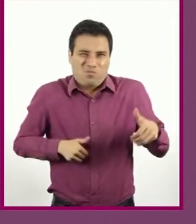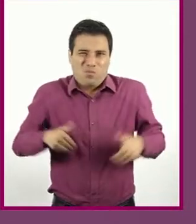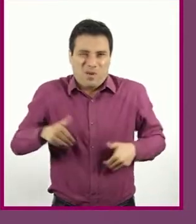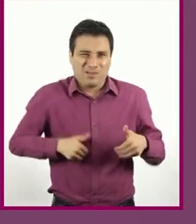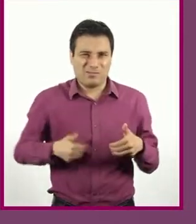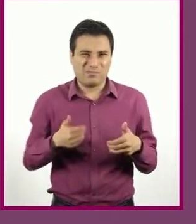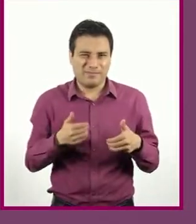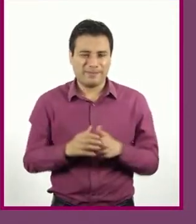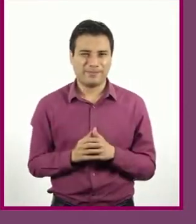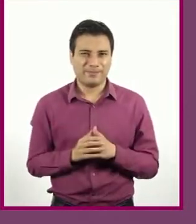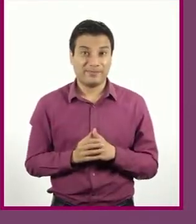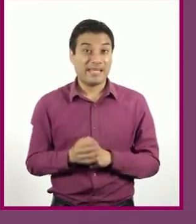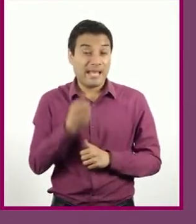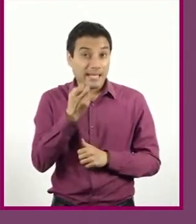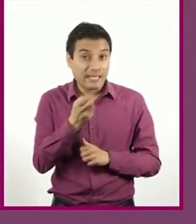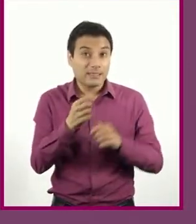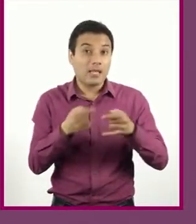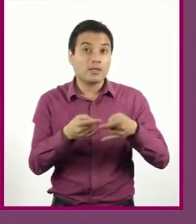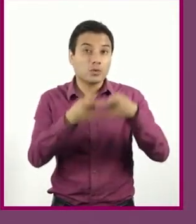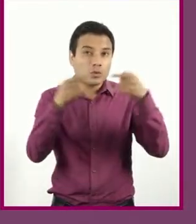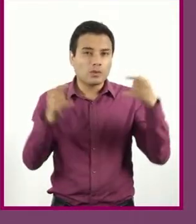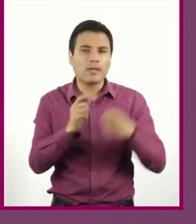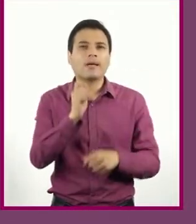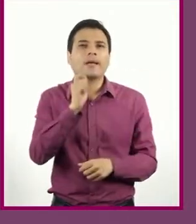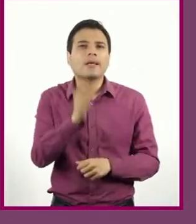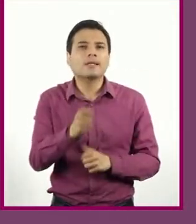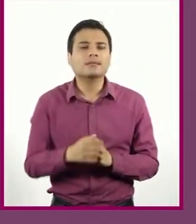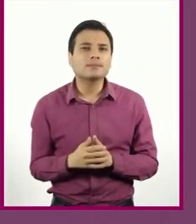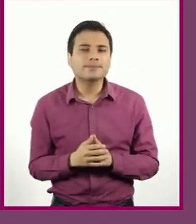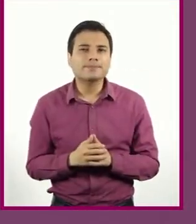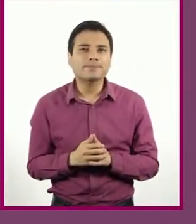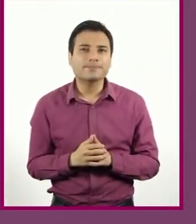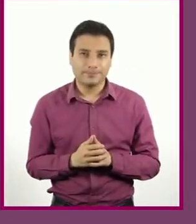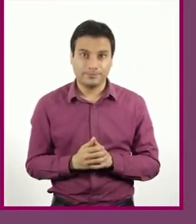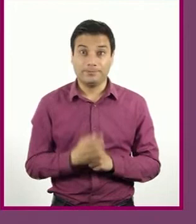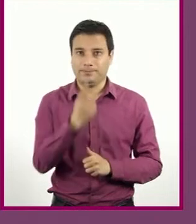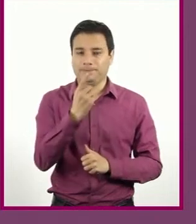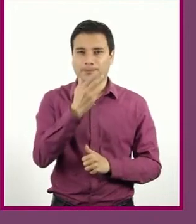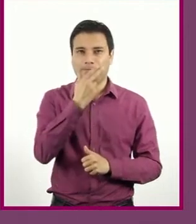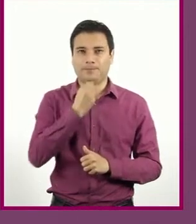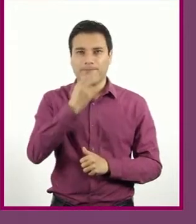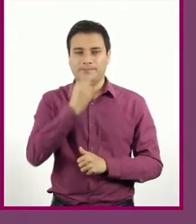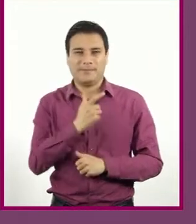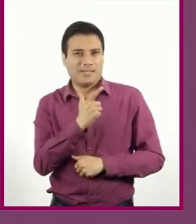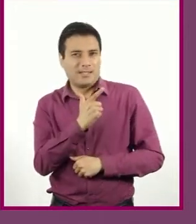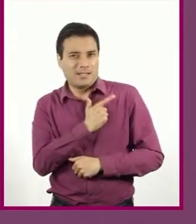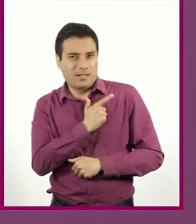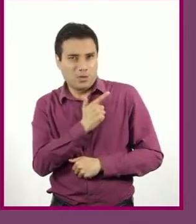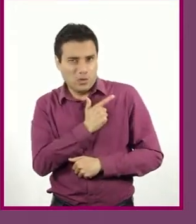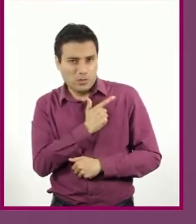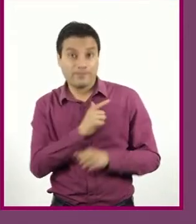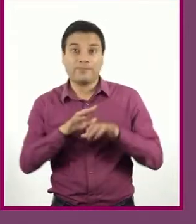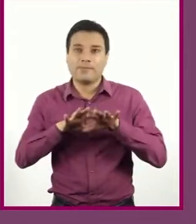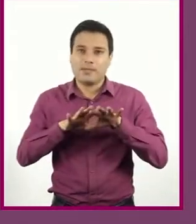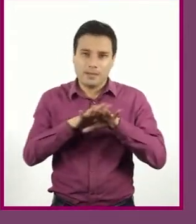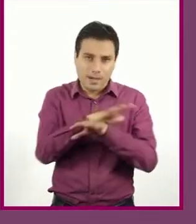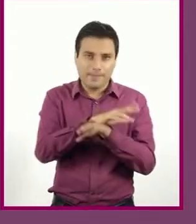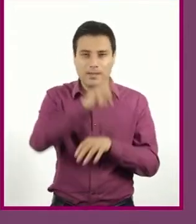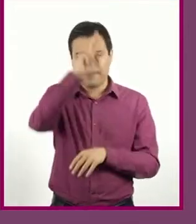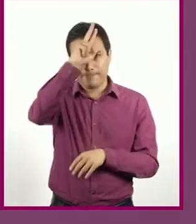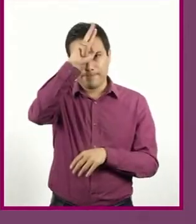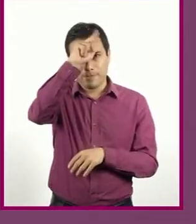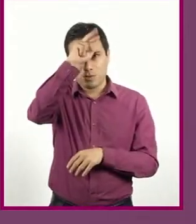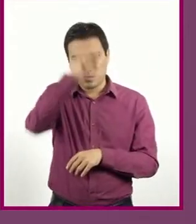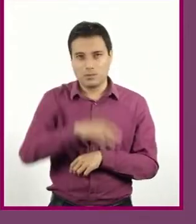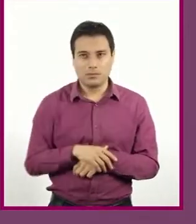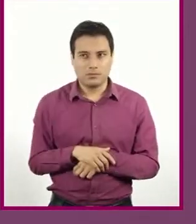que recordar que esta narración trata la vida y transformación de Gregorio Samsa en un bicho ante